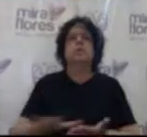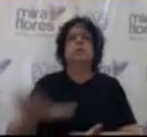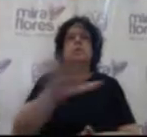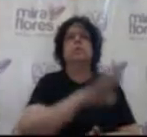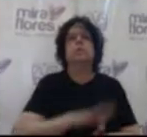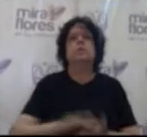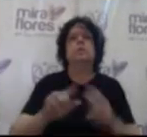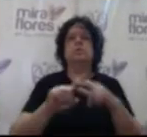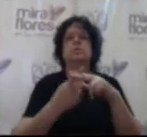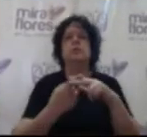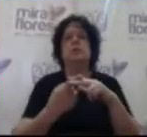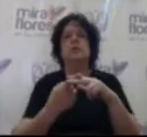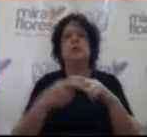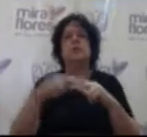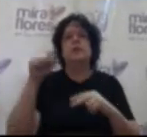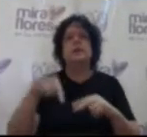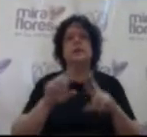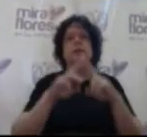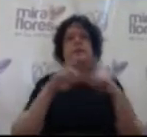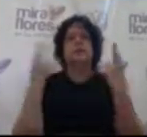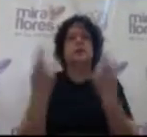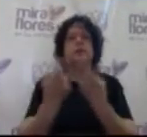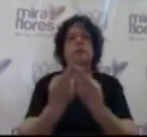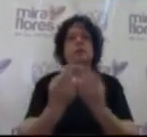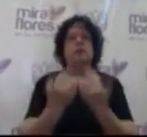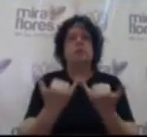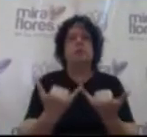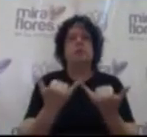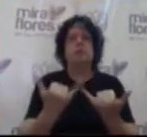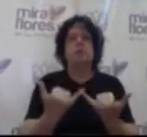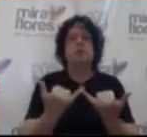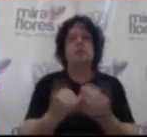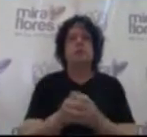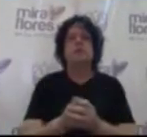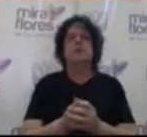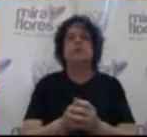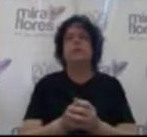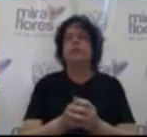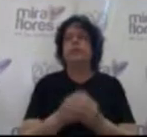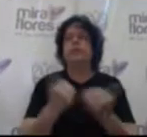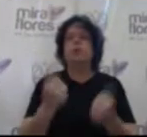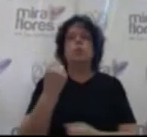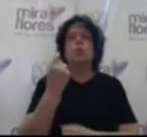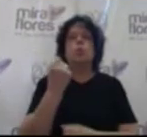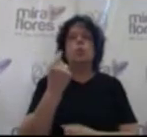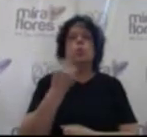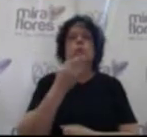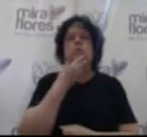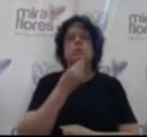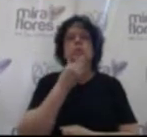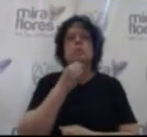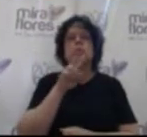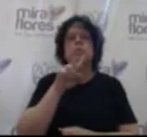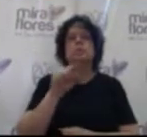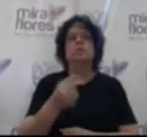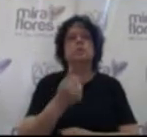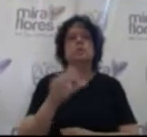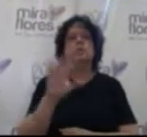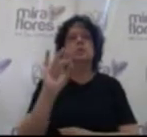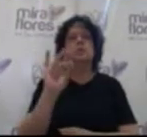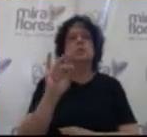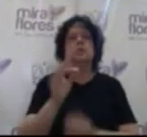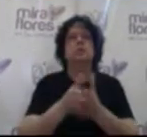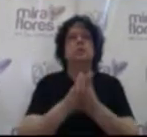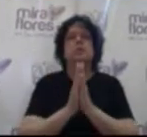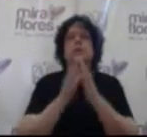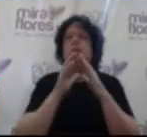vamos a dar inicio a la sesión de la fecha, sesión ordinaria. Hoy día es 11 de diciembre del año 2018. Le voy a pedir a